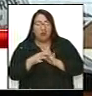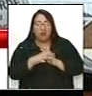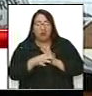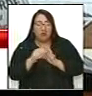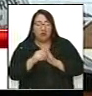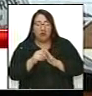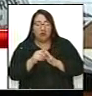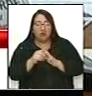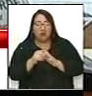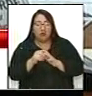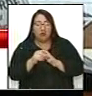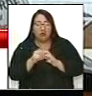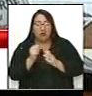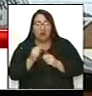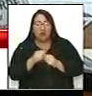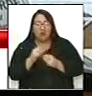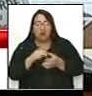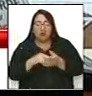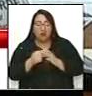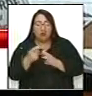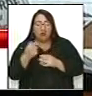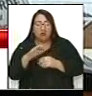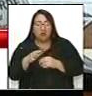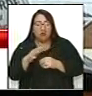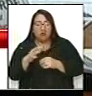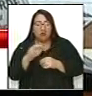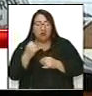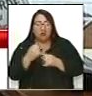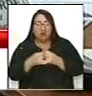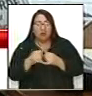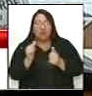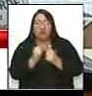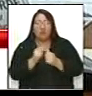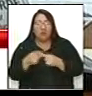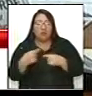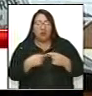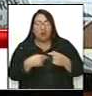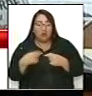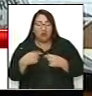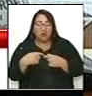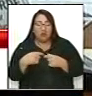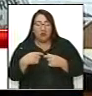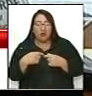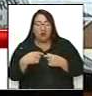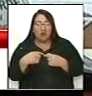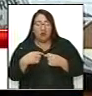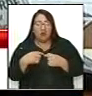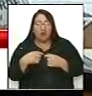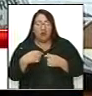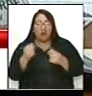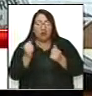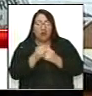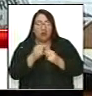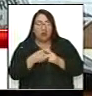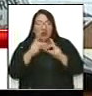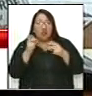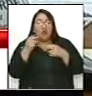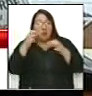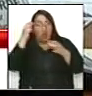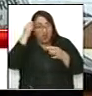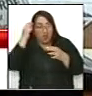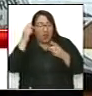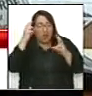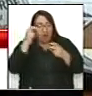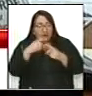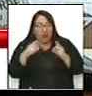limitada para no poder ver un potencial y apoyarlo. Al margen de lo que puede ser una competencia por temas políticos, por temas